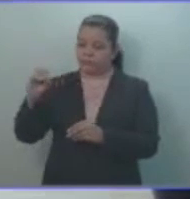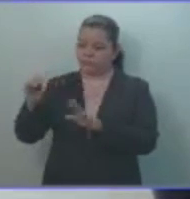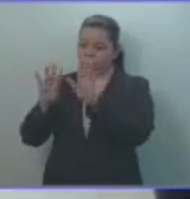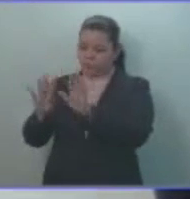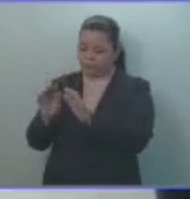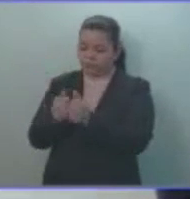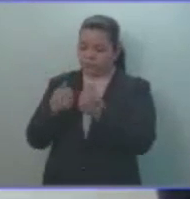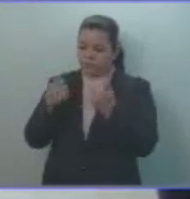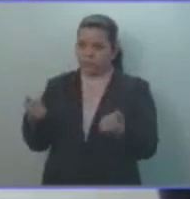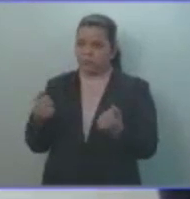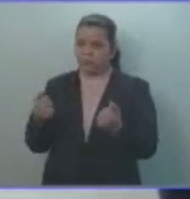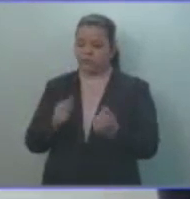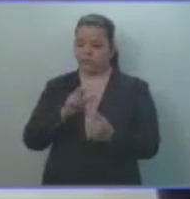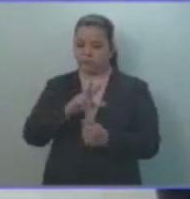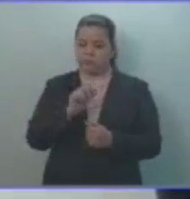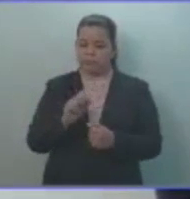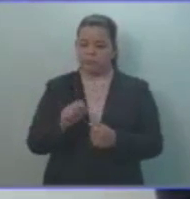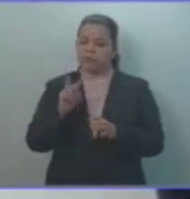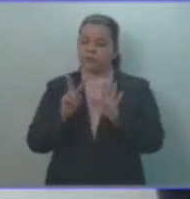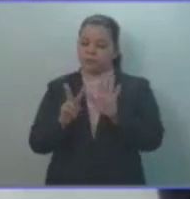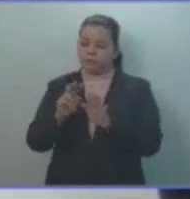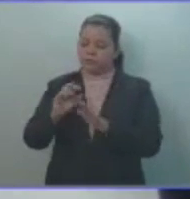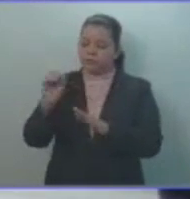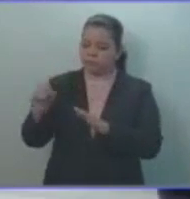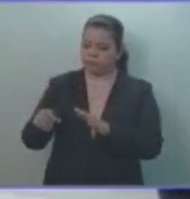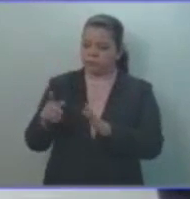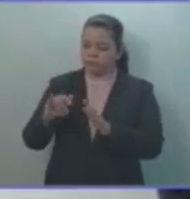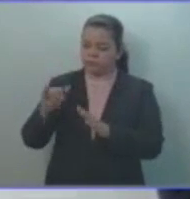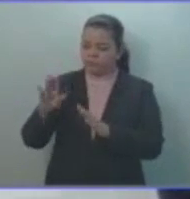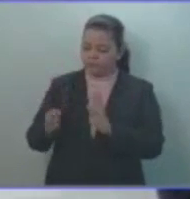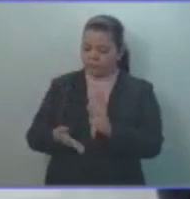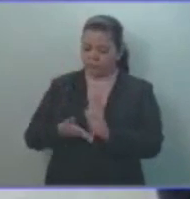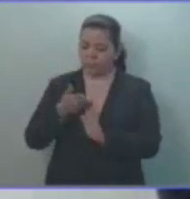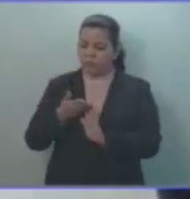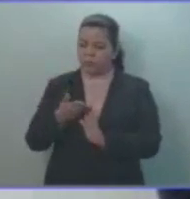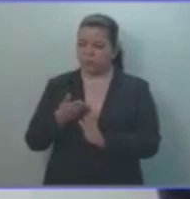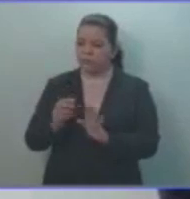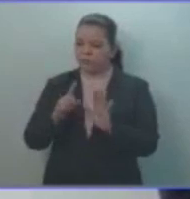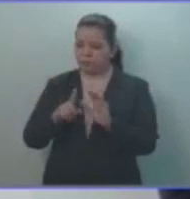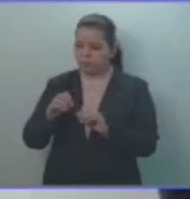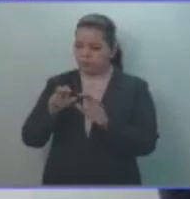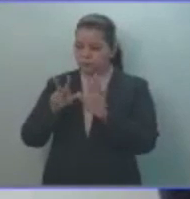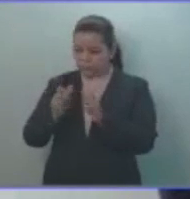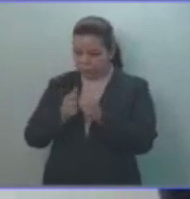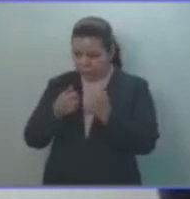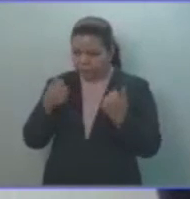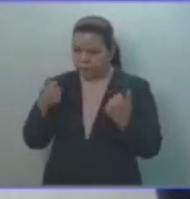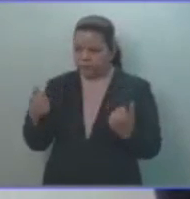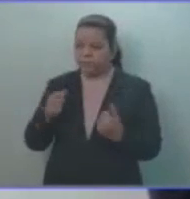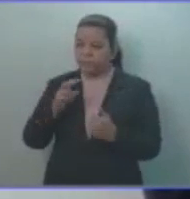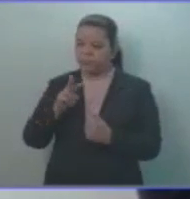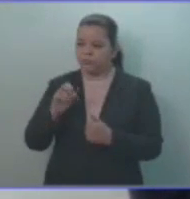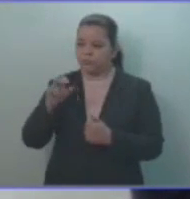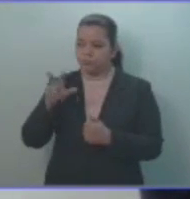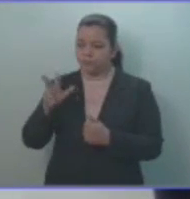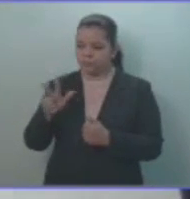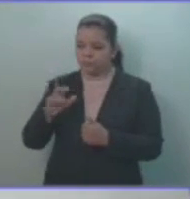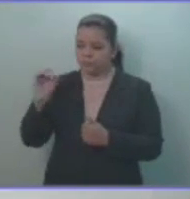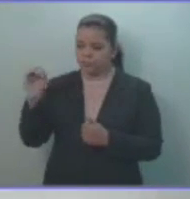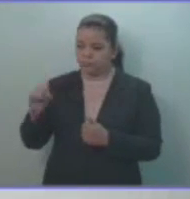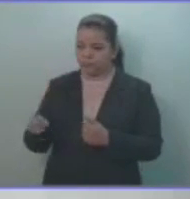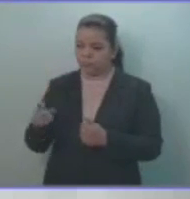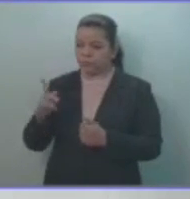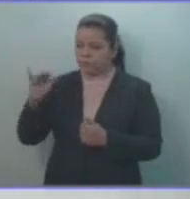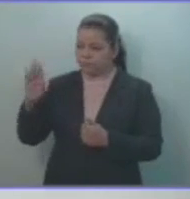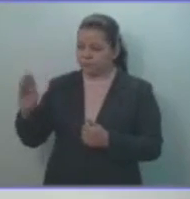millones, 3.7% del PIB, de los cuales 608 millones, 2.3% del PIB, corresponden al